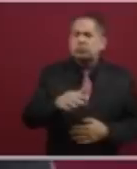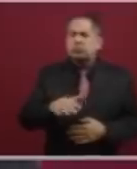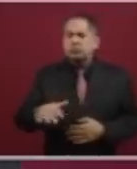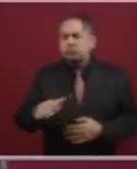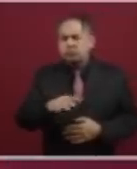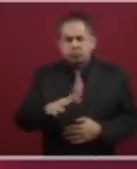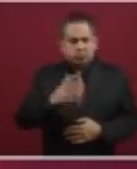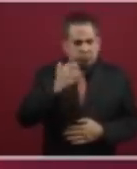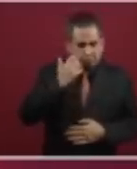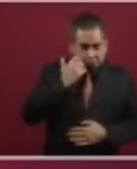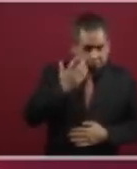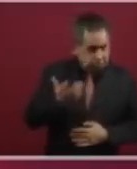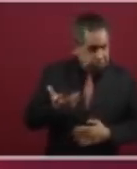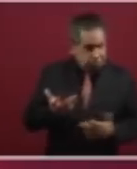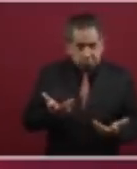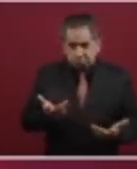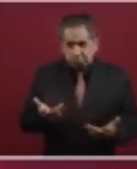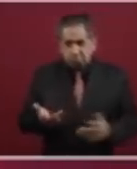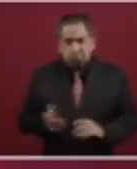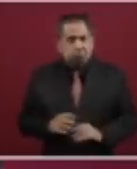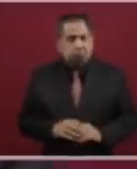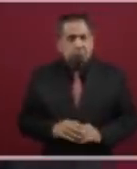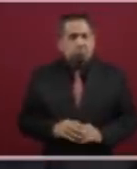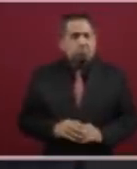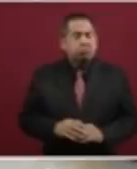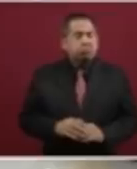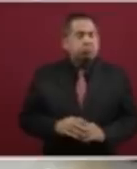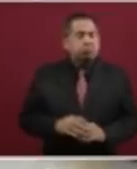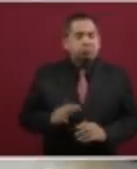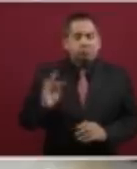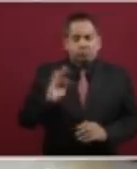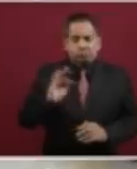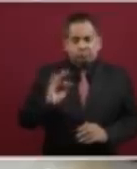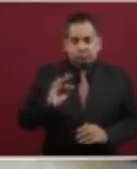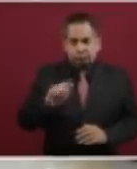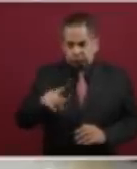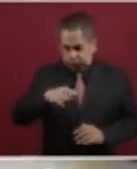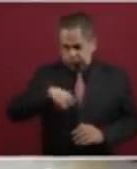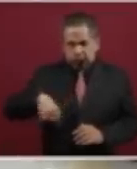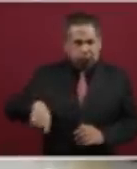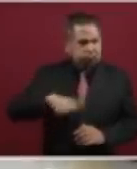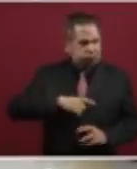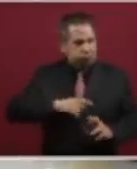que si querían que le contestáramos